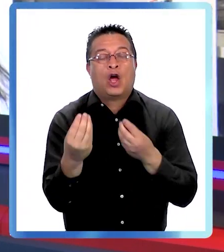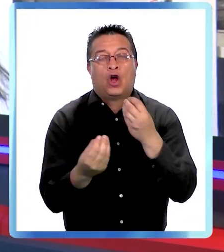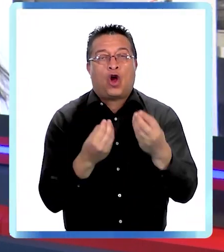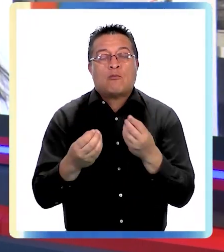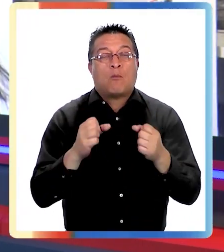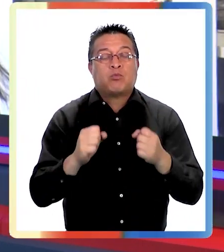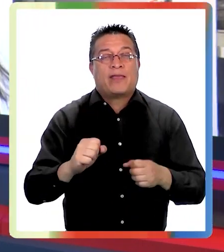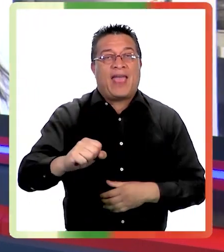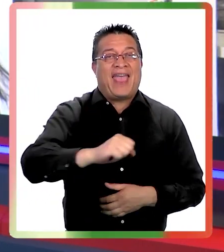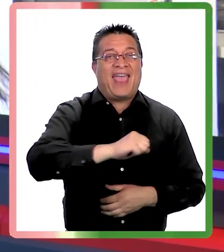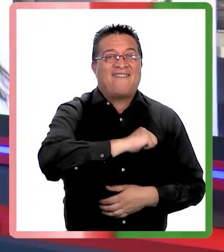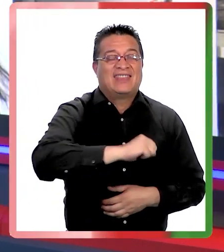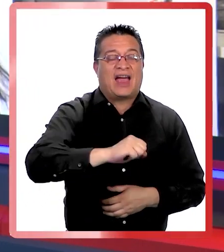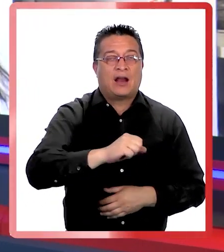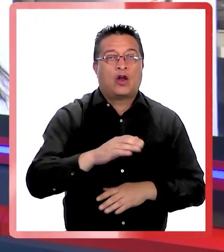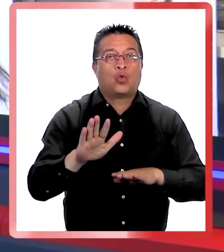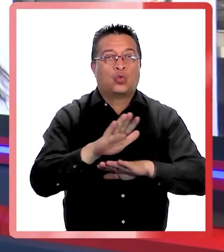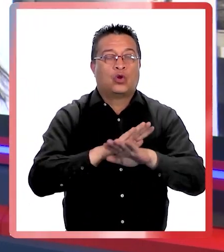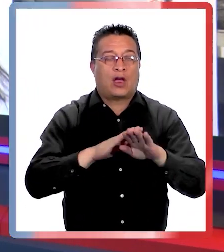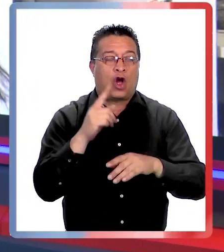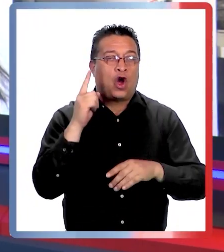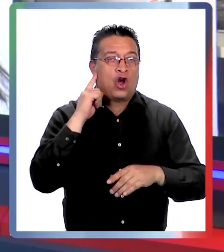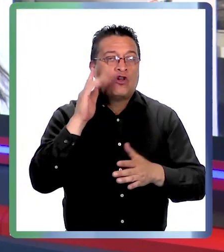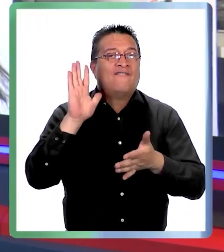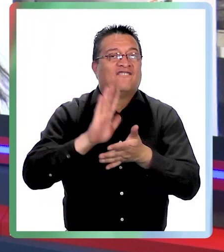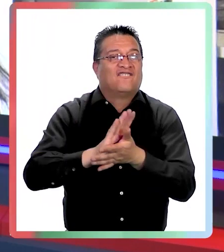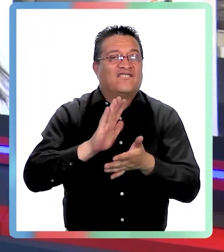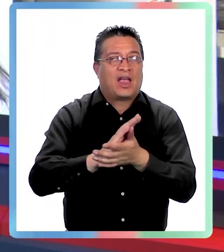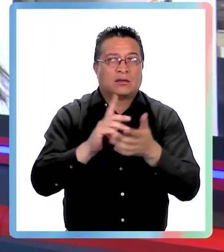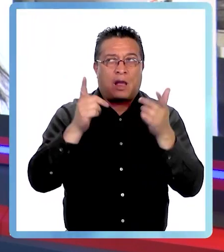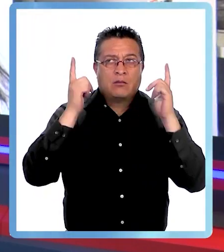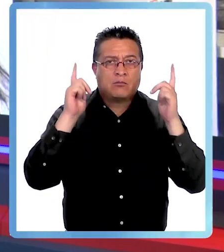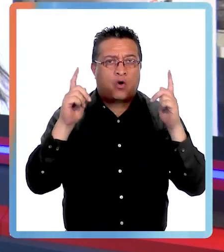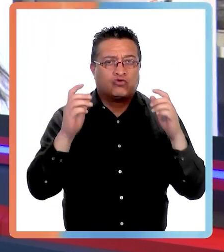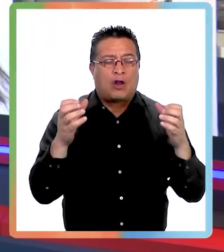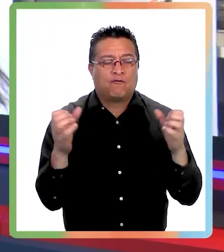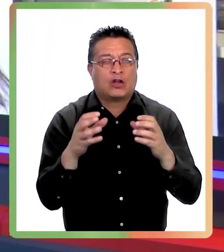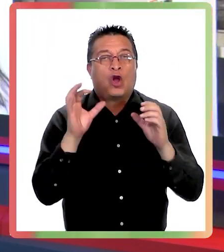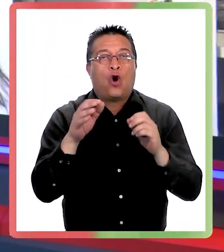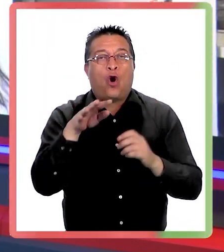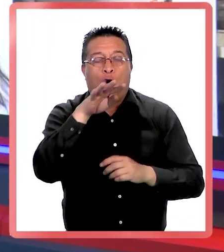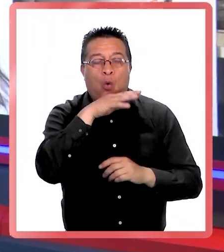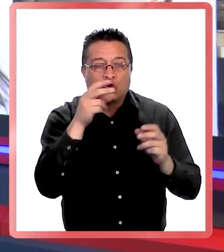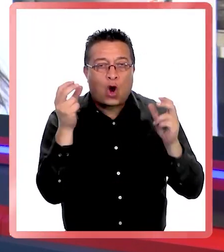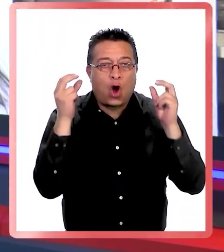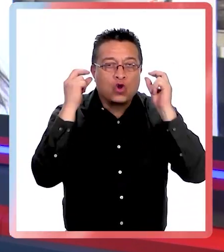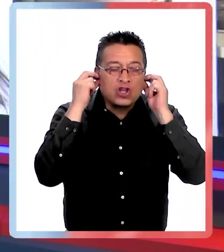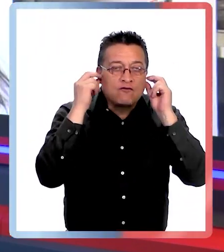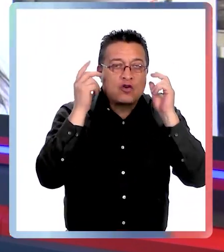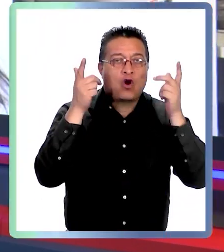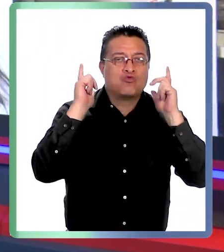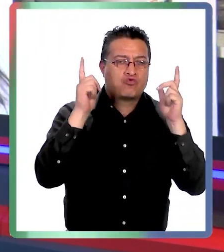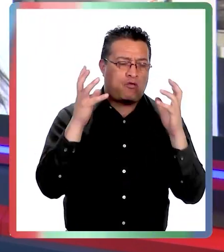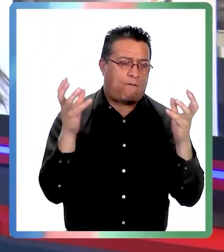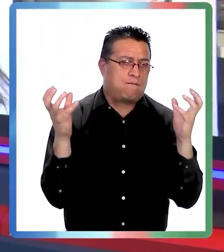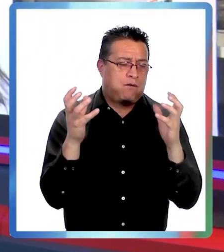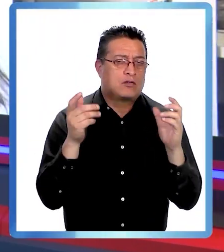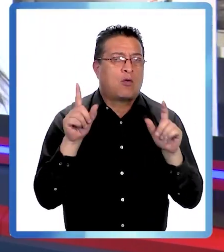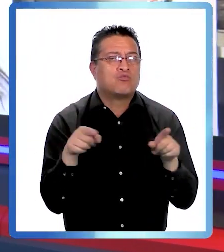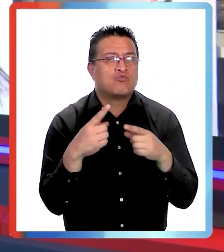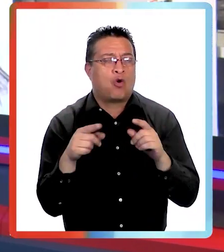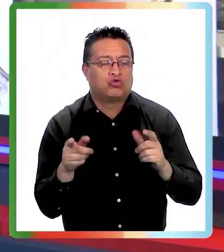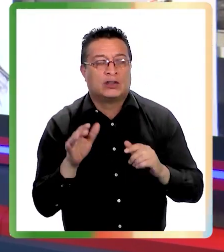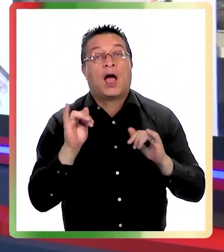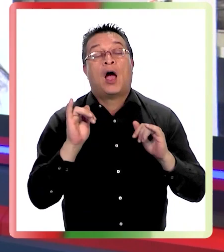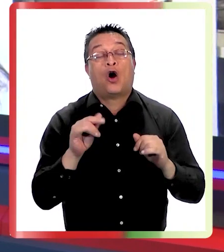de cómo se podría evitar, por ejemplo, el cuidado de los oídos en las fiestas con respecto a la música, el uso de audífonos. ¿Hay otras alternativas que